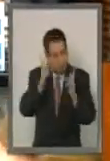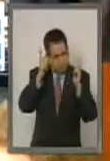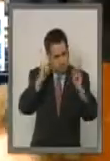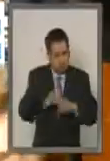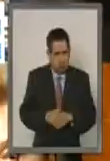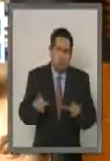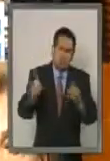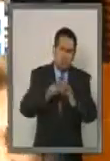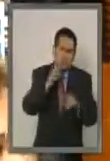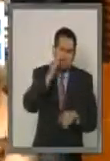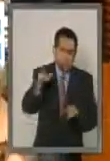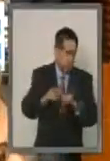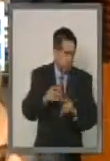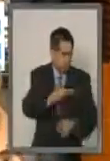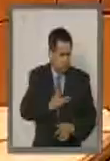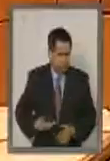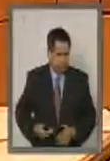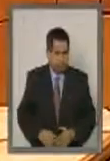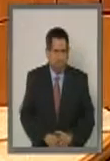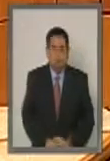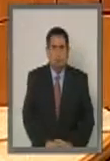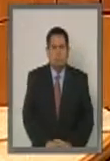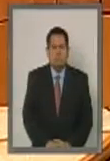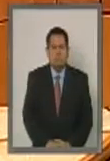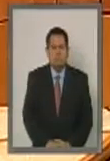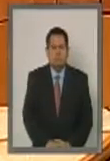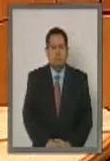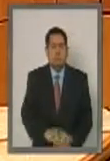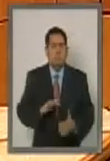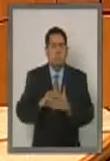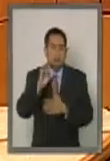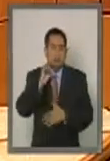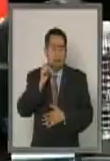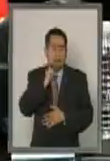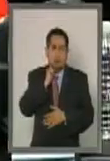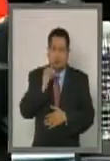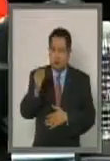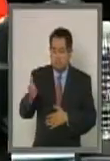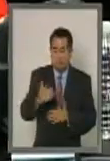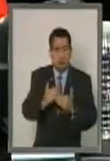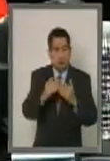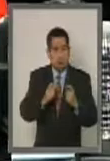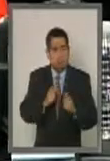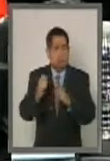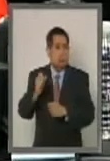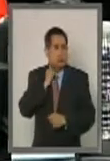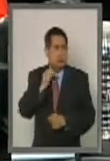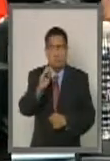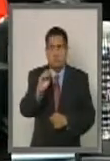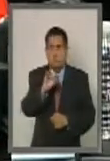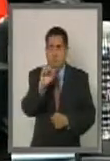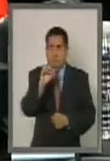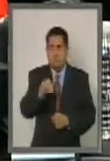Es cuanto, señora presidenta. Gracias, señora senadora. Tiene la palabra el senador Benjamín Robles Montoya.